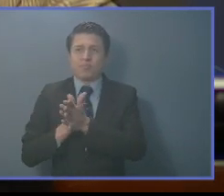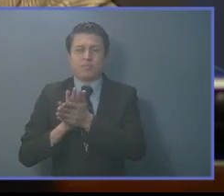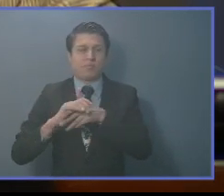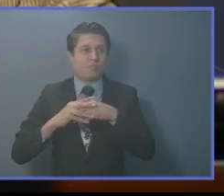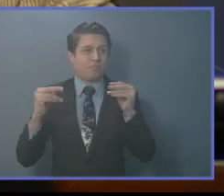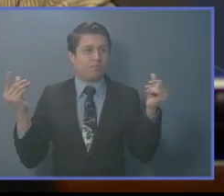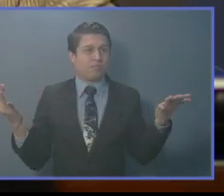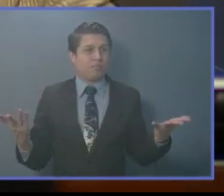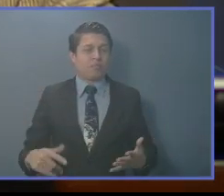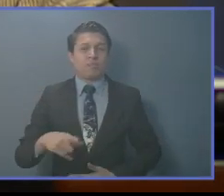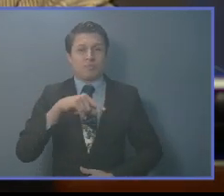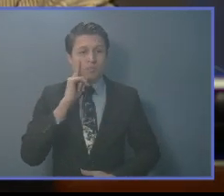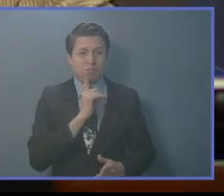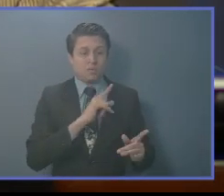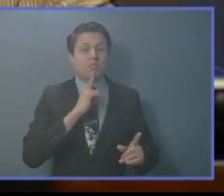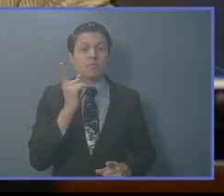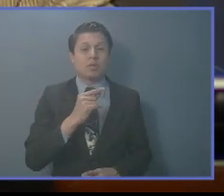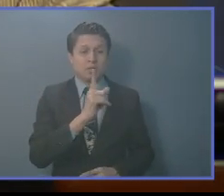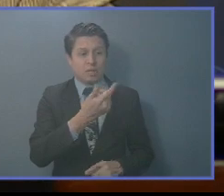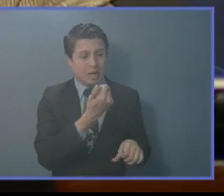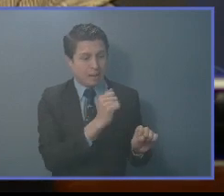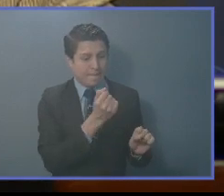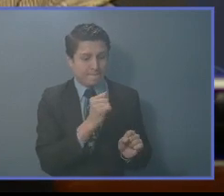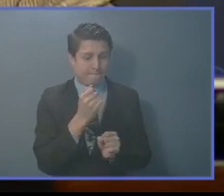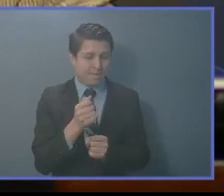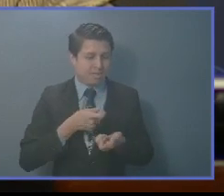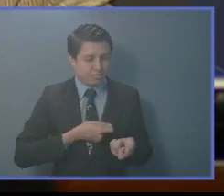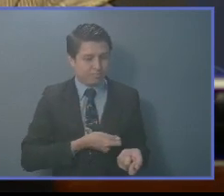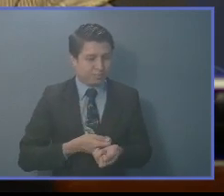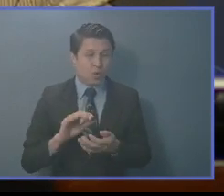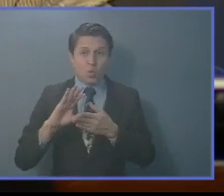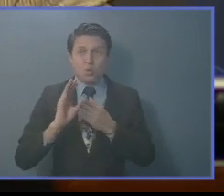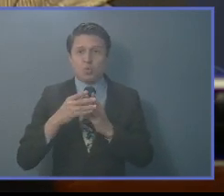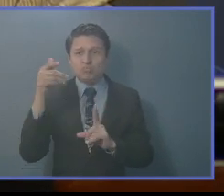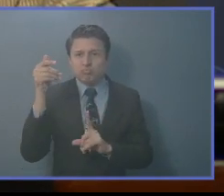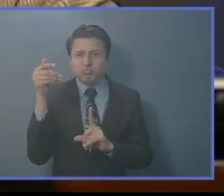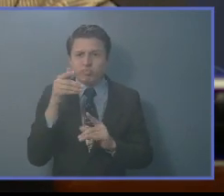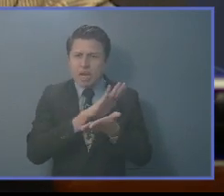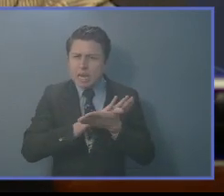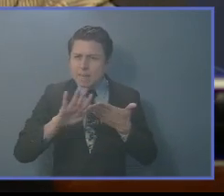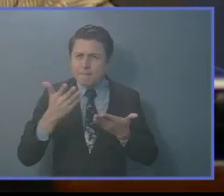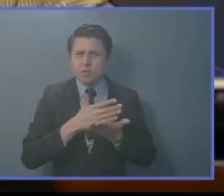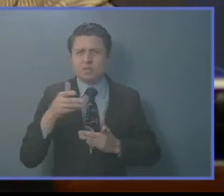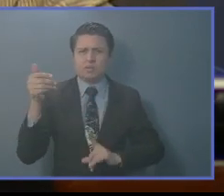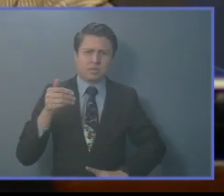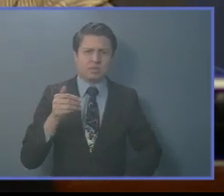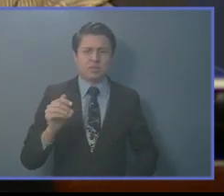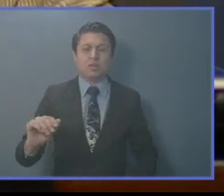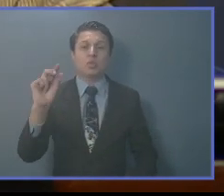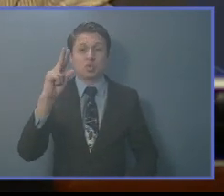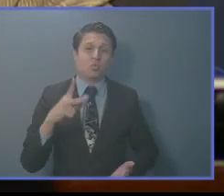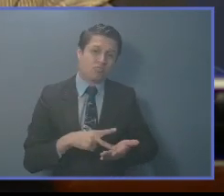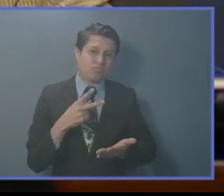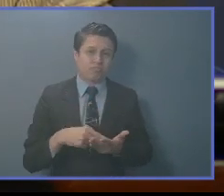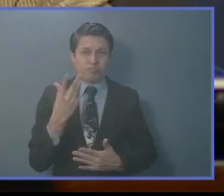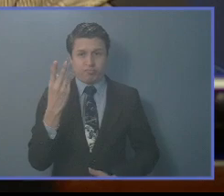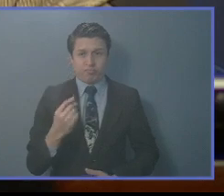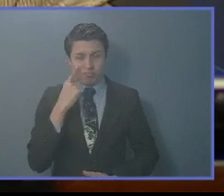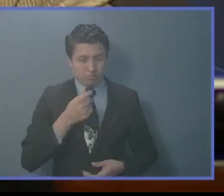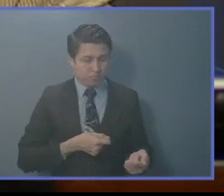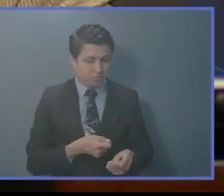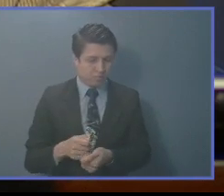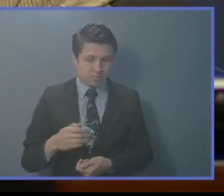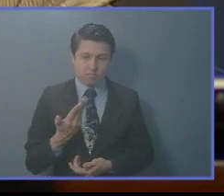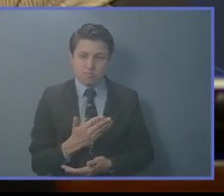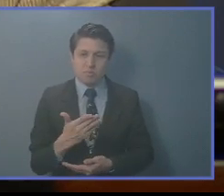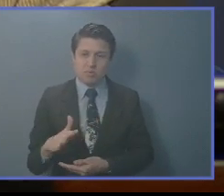Intensificar el orden, aseo y limpieza en los lugares de trabajo, promover una cultura de limpieza al menos 2 veces al día de las superficies de escritorio y puestos